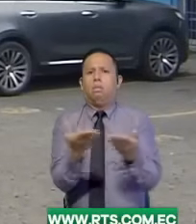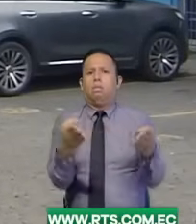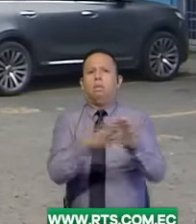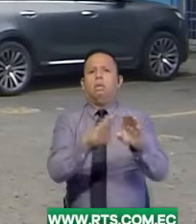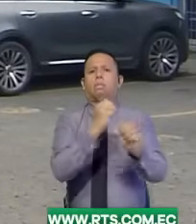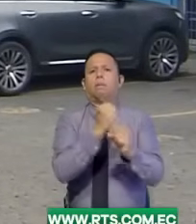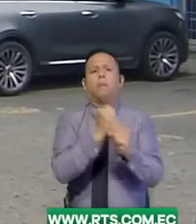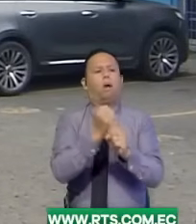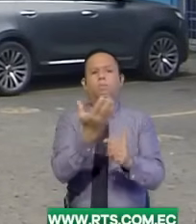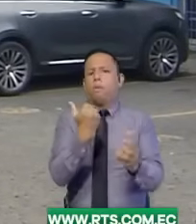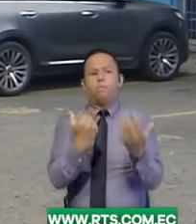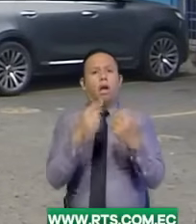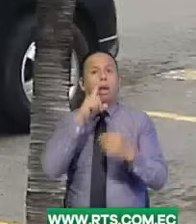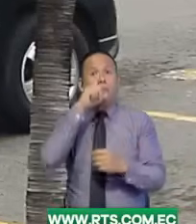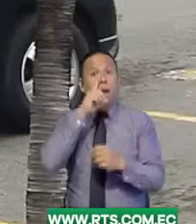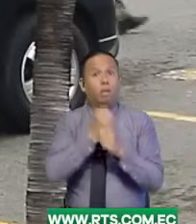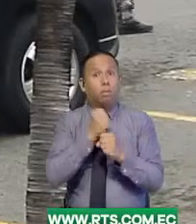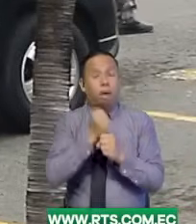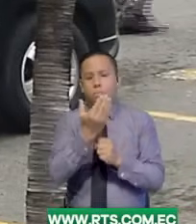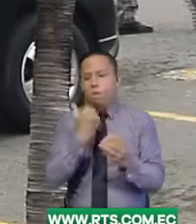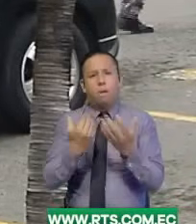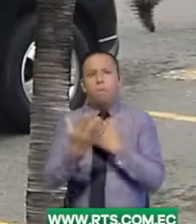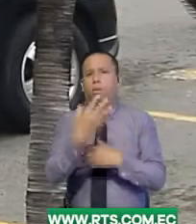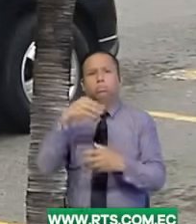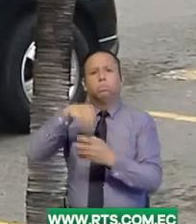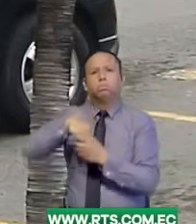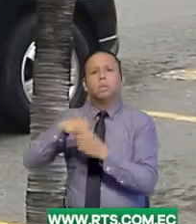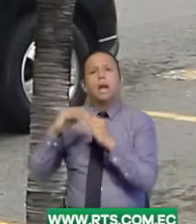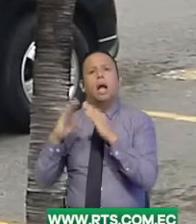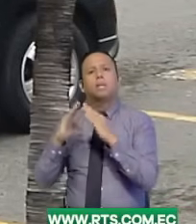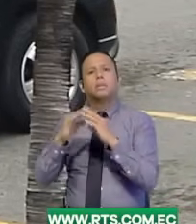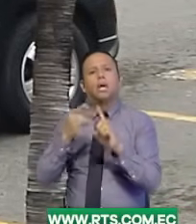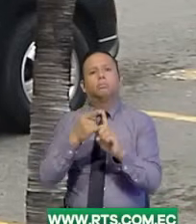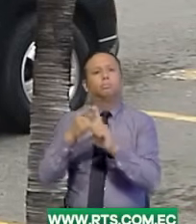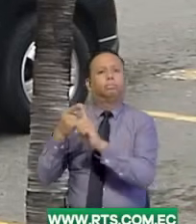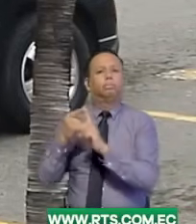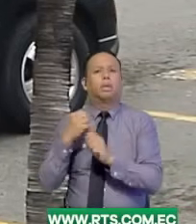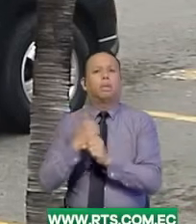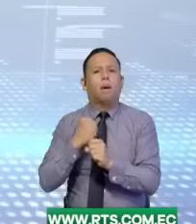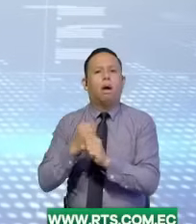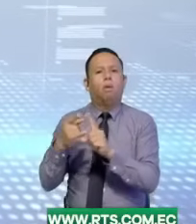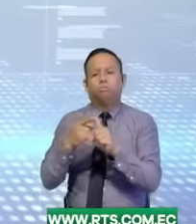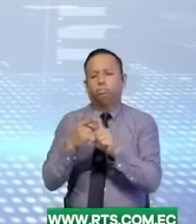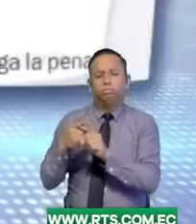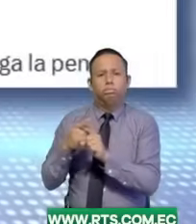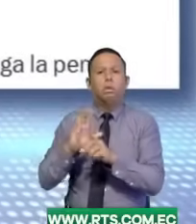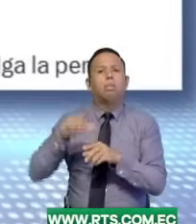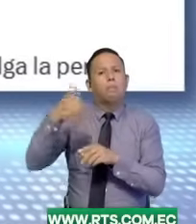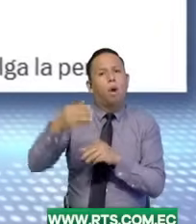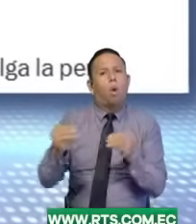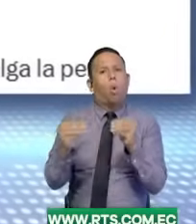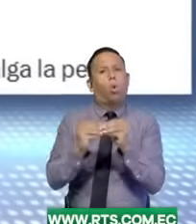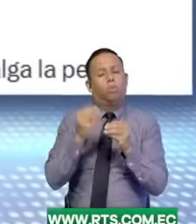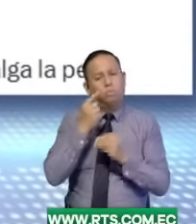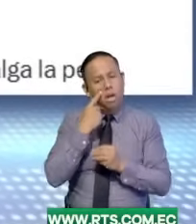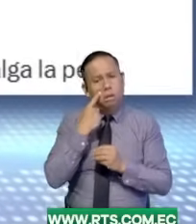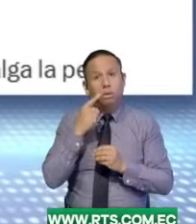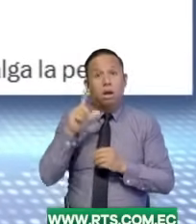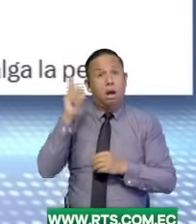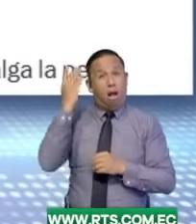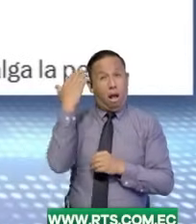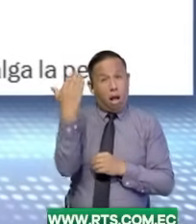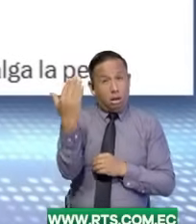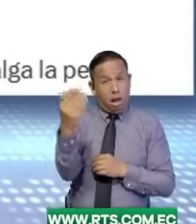sus colaboradores, quienes mantendrán la modalidad de teletrabajo hasta segunda orden. El alcalde Luis Chonillo, al ver lo que sucedía